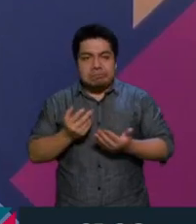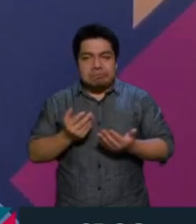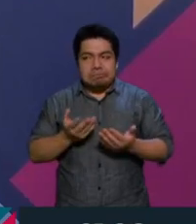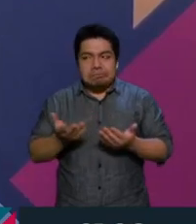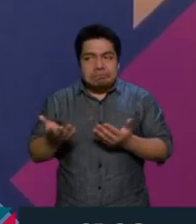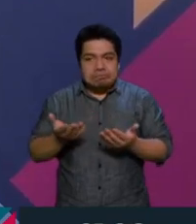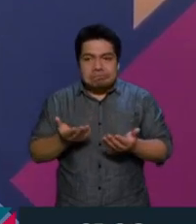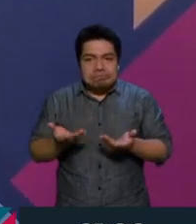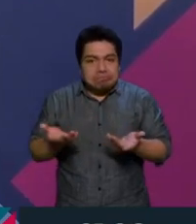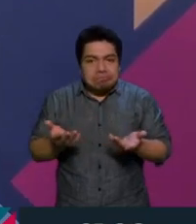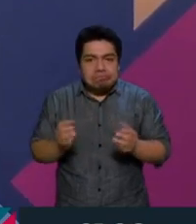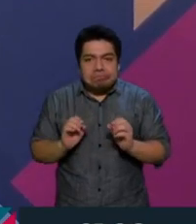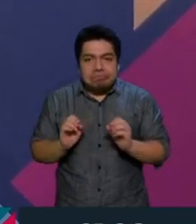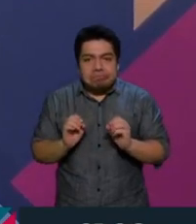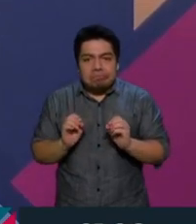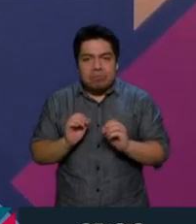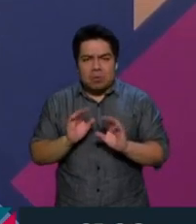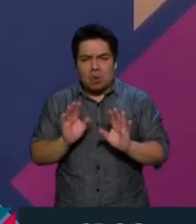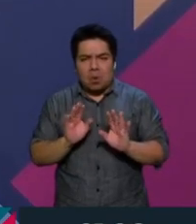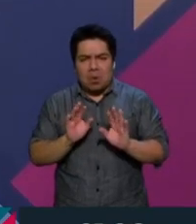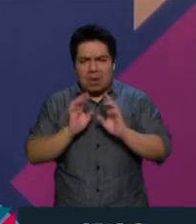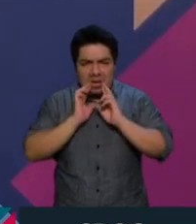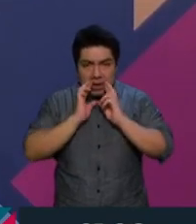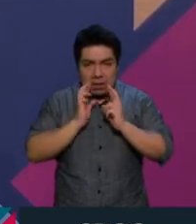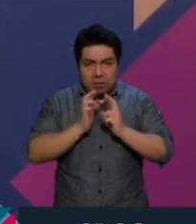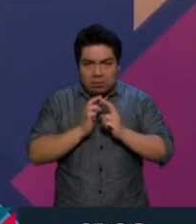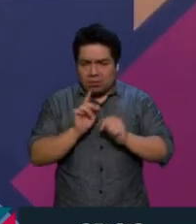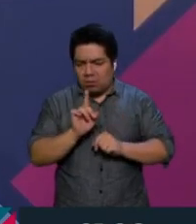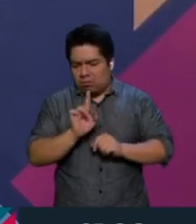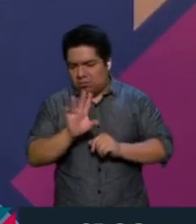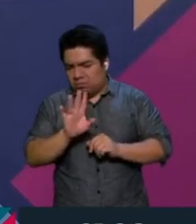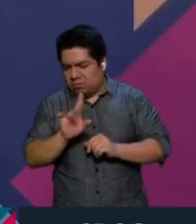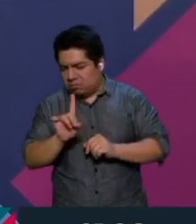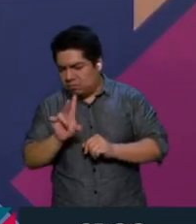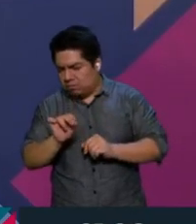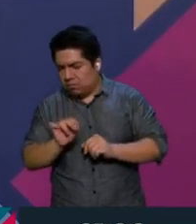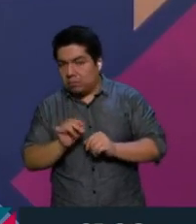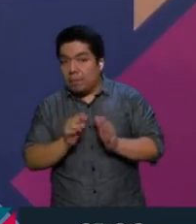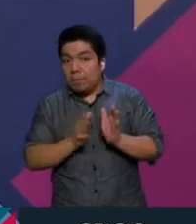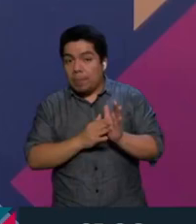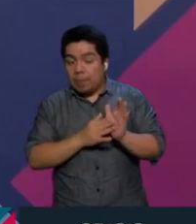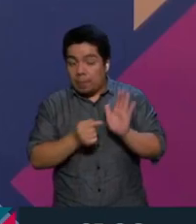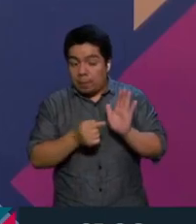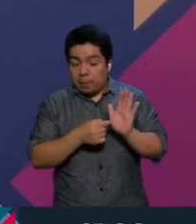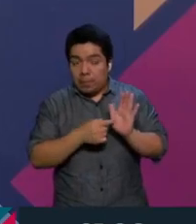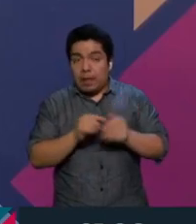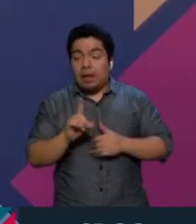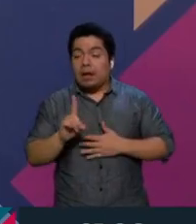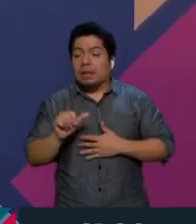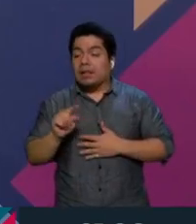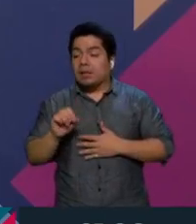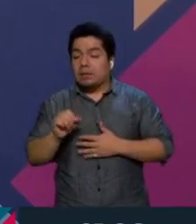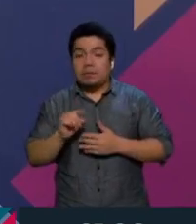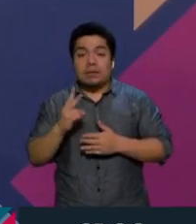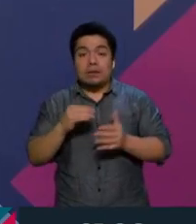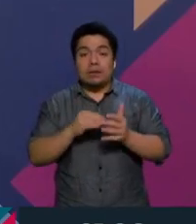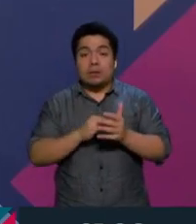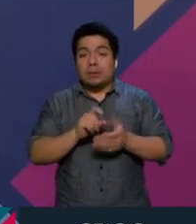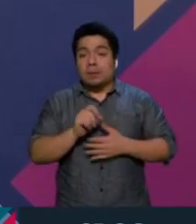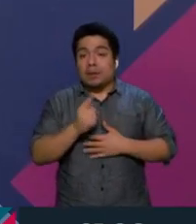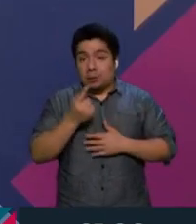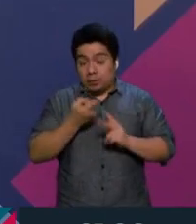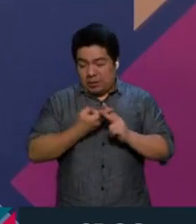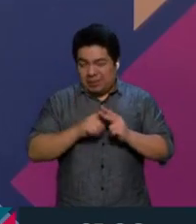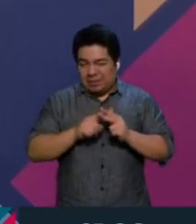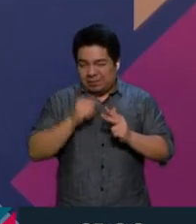la encomienda de no realizar sesiones, ¿no? Tengo unos datos muy concretos. En 2021, cuando se